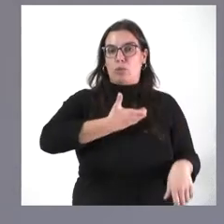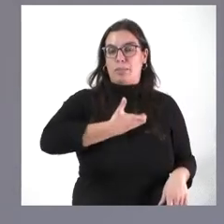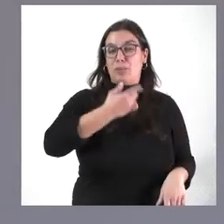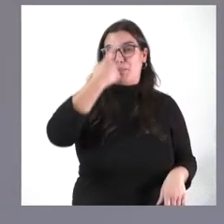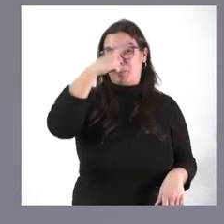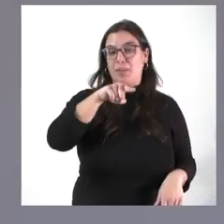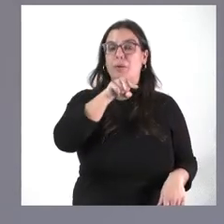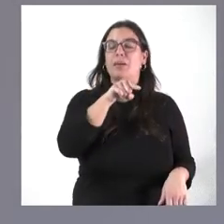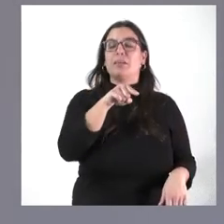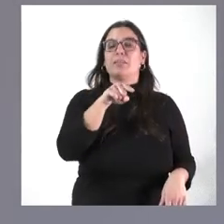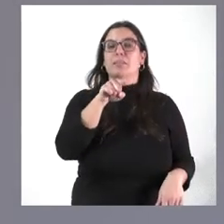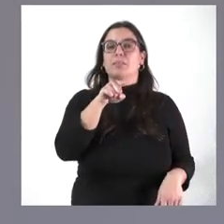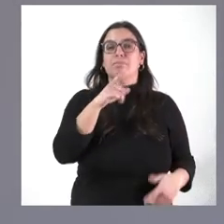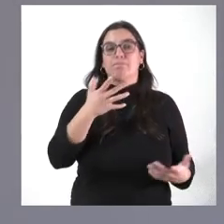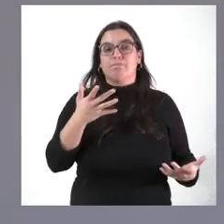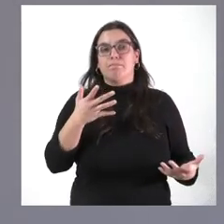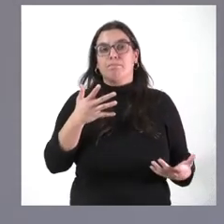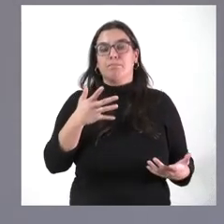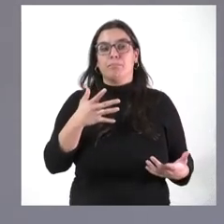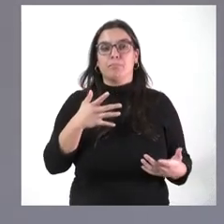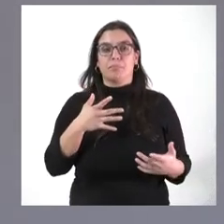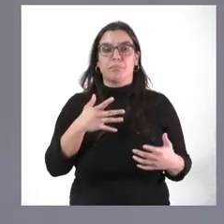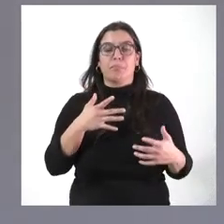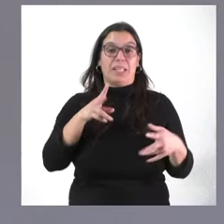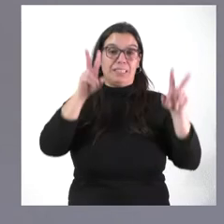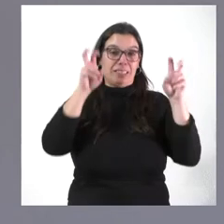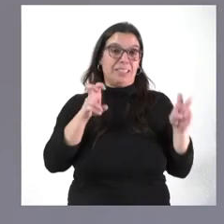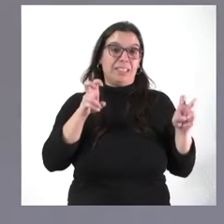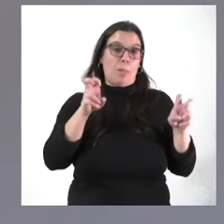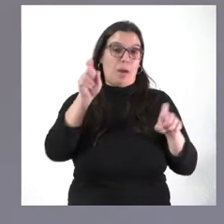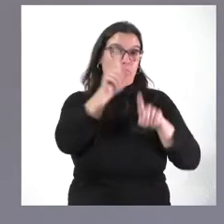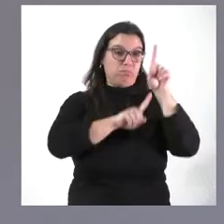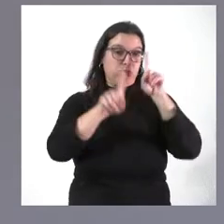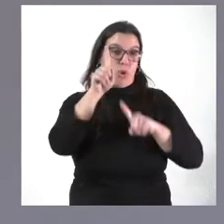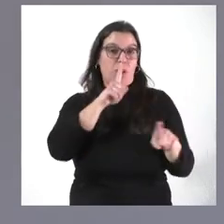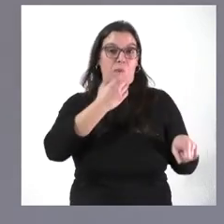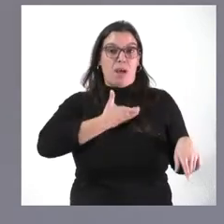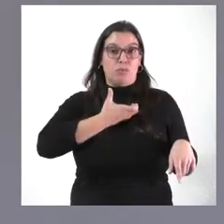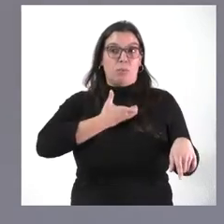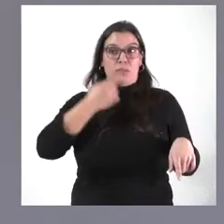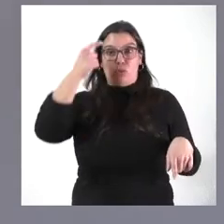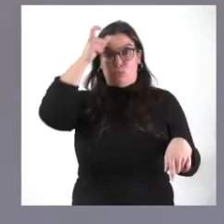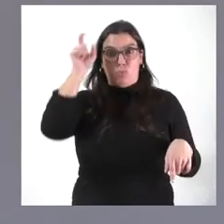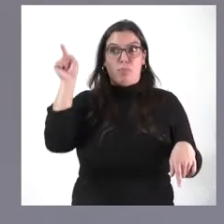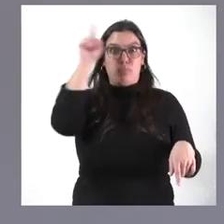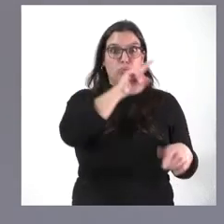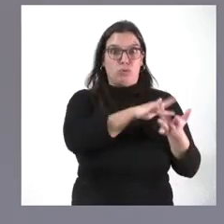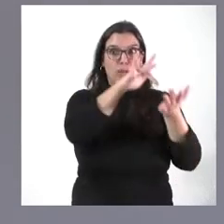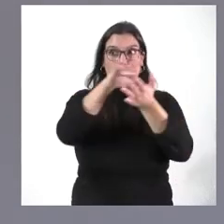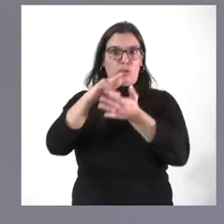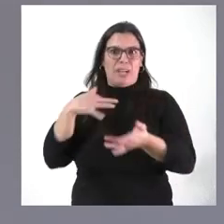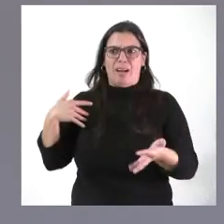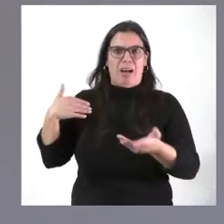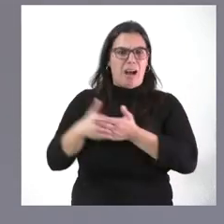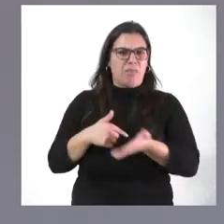ustedes que este es uno de los principales asuntos y problemas que tenían los municipios de nuestra comunidad Autónoma es una reivindicación